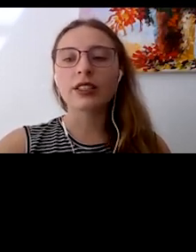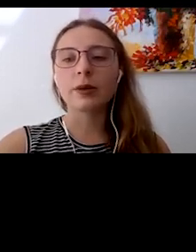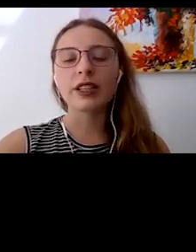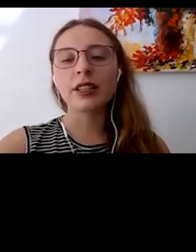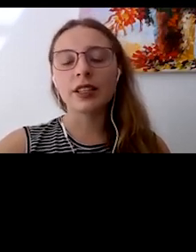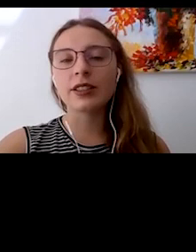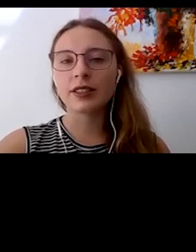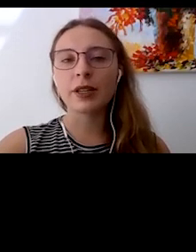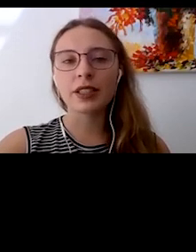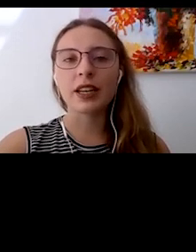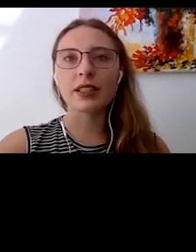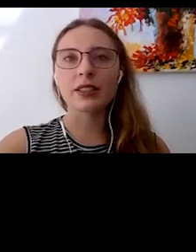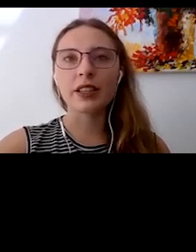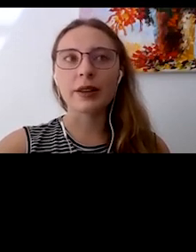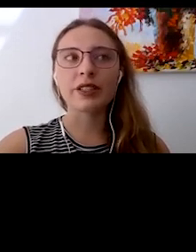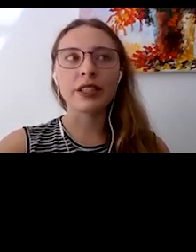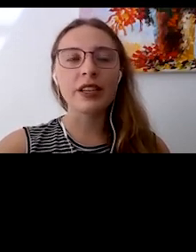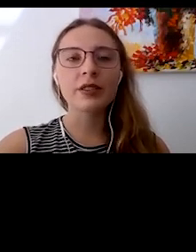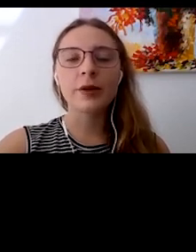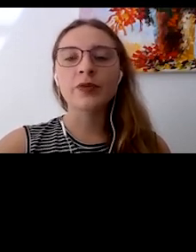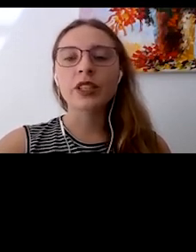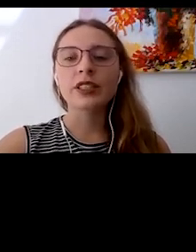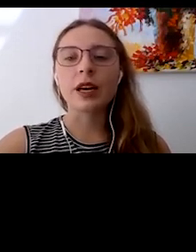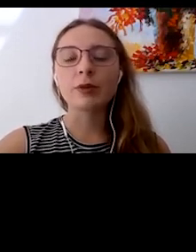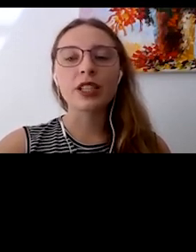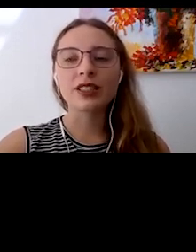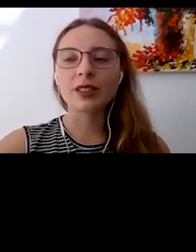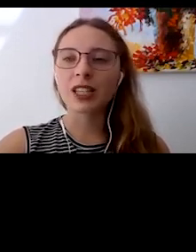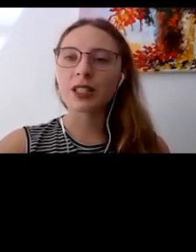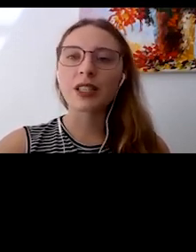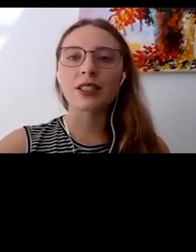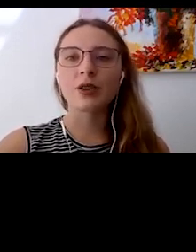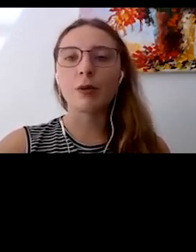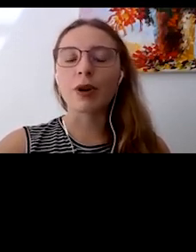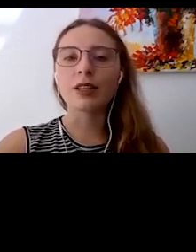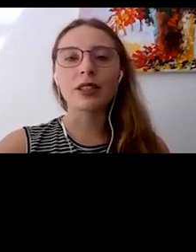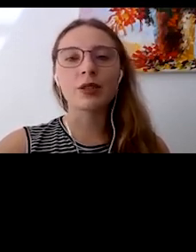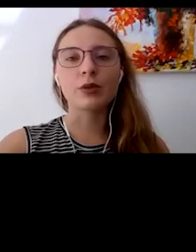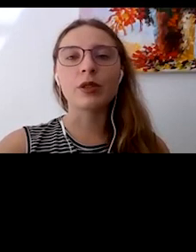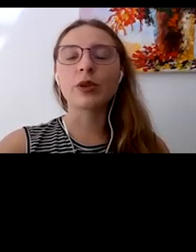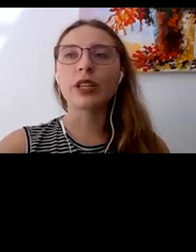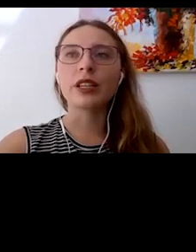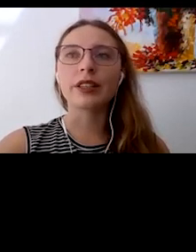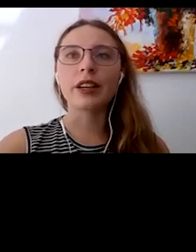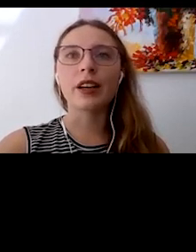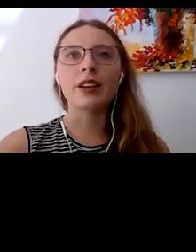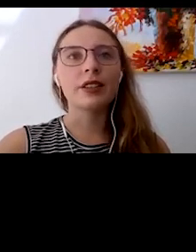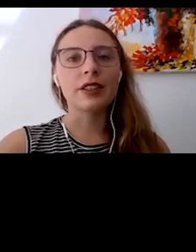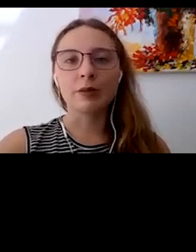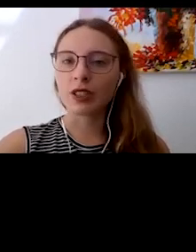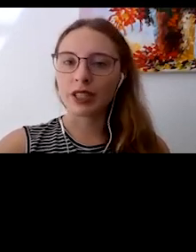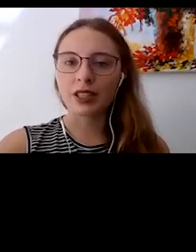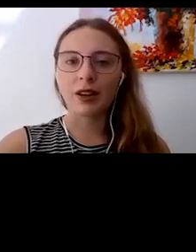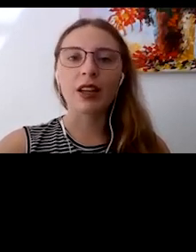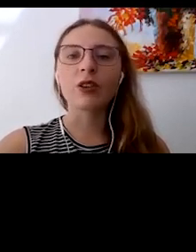Ahora, si bien sí dice esta parte de las visitas, sabemos que este tema de las visitas es completamente intrusivo y le quita